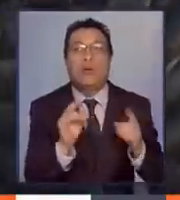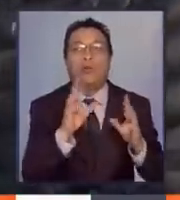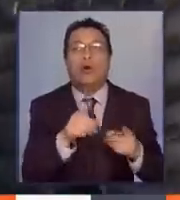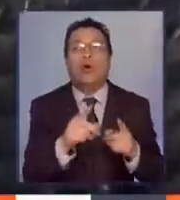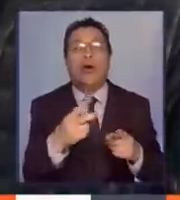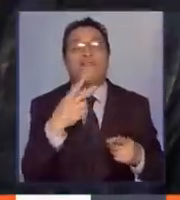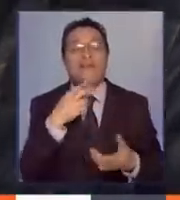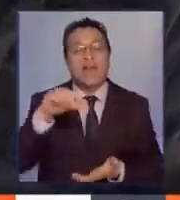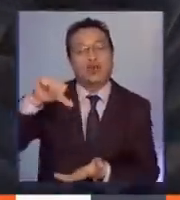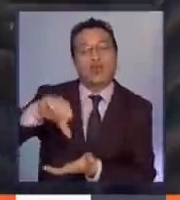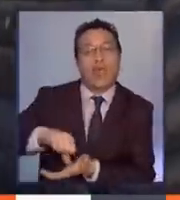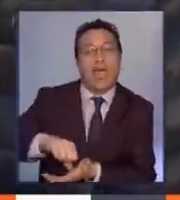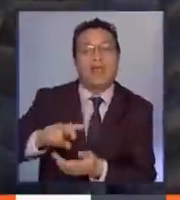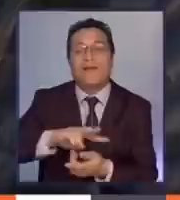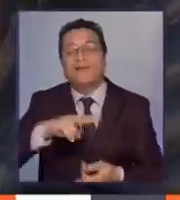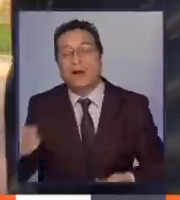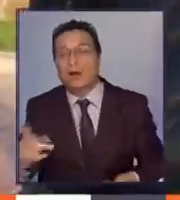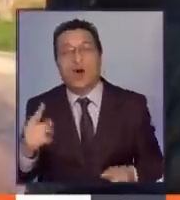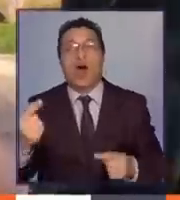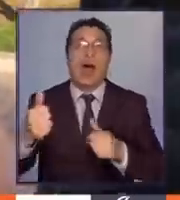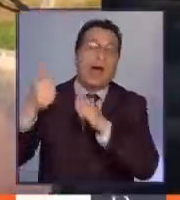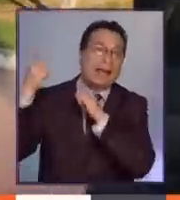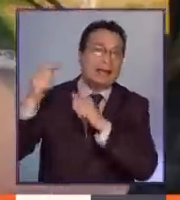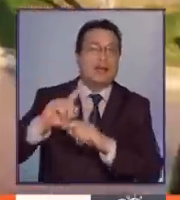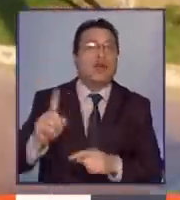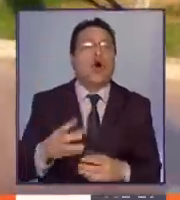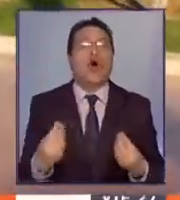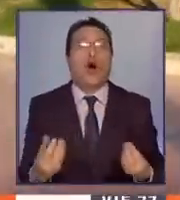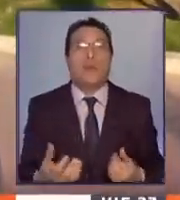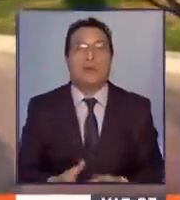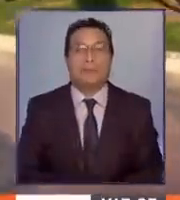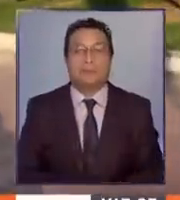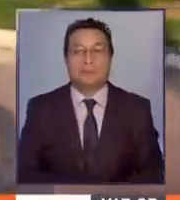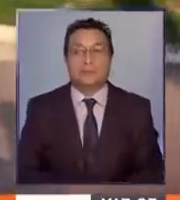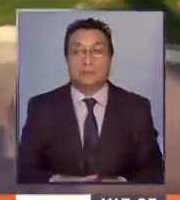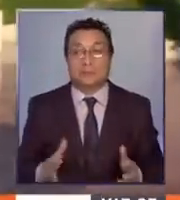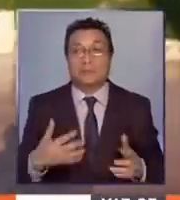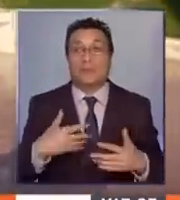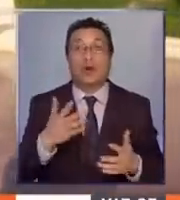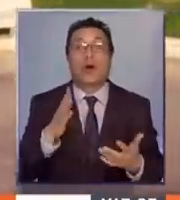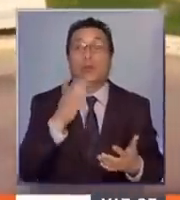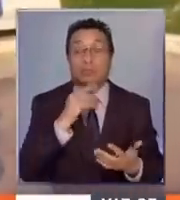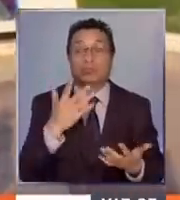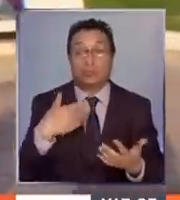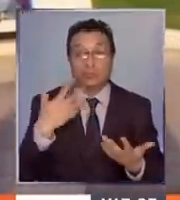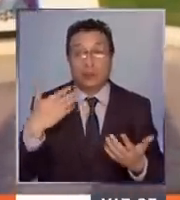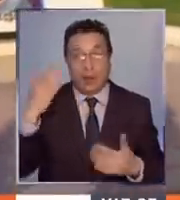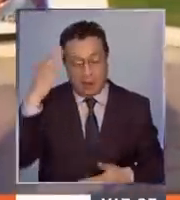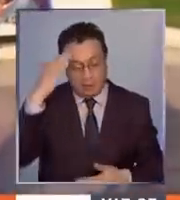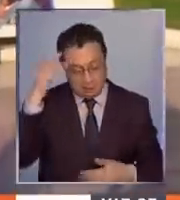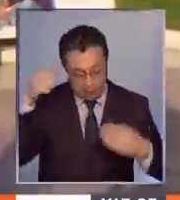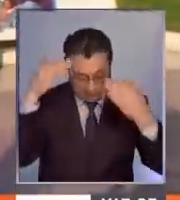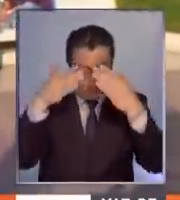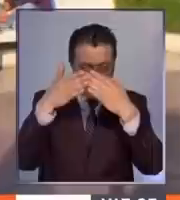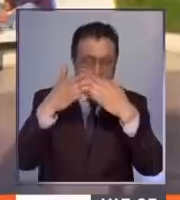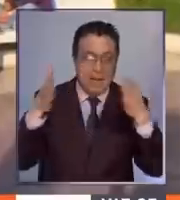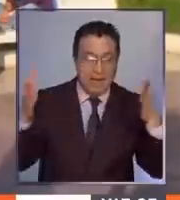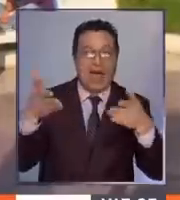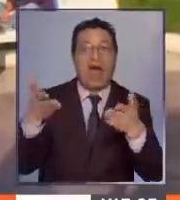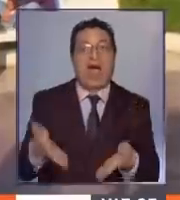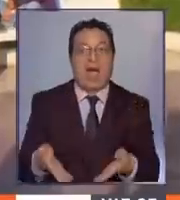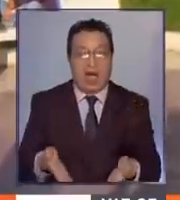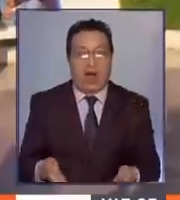en la ciudad de Arica, por ejemplo, no hubieses tenido? No hubiese tenido la mentalidad que tengo ahora, creo